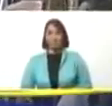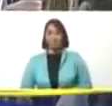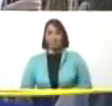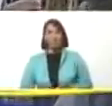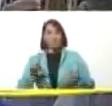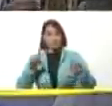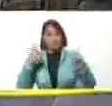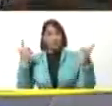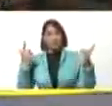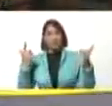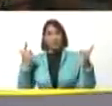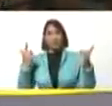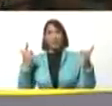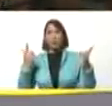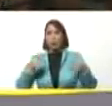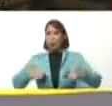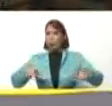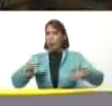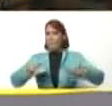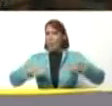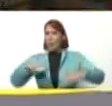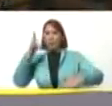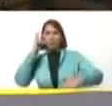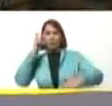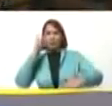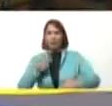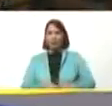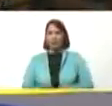La Guaira es zona tamborera.